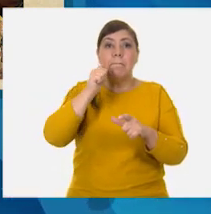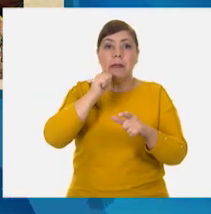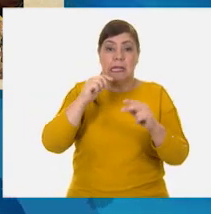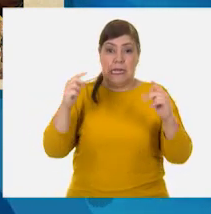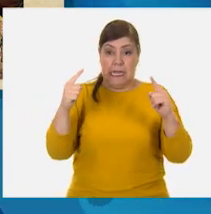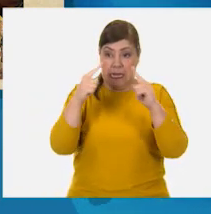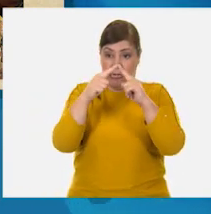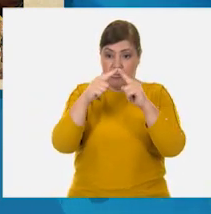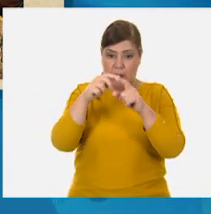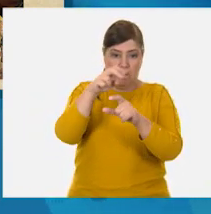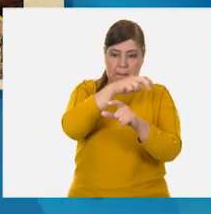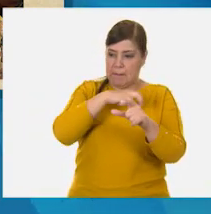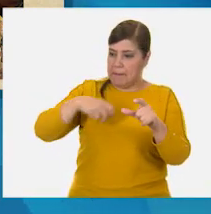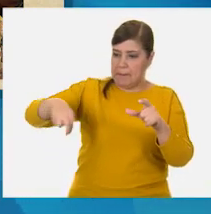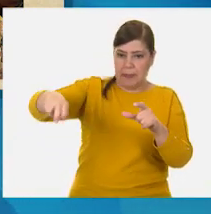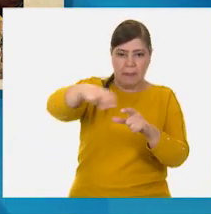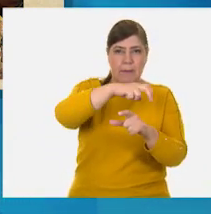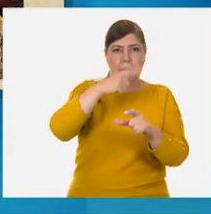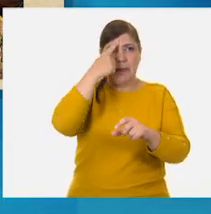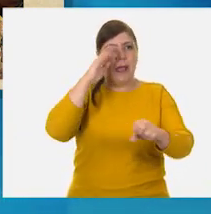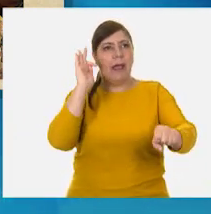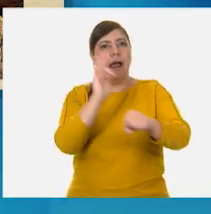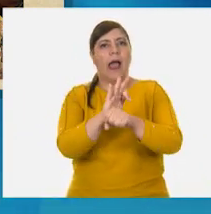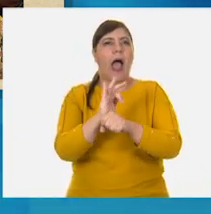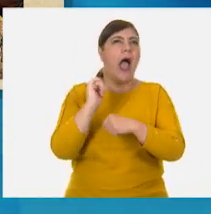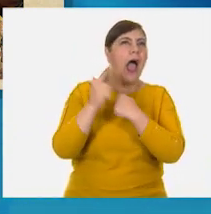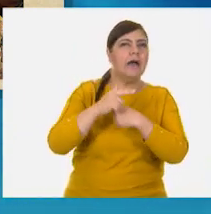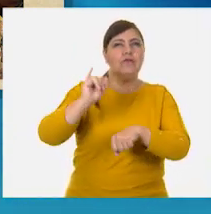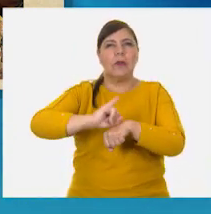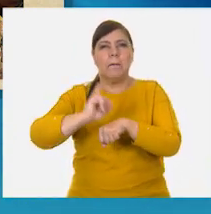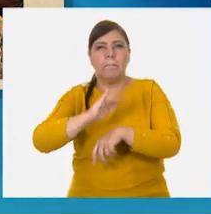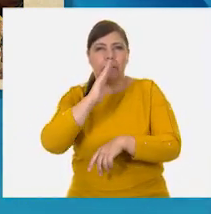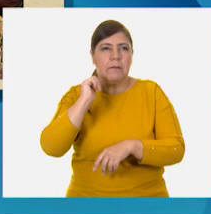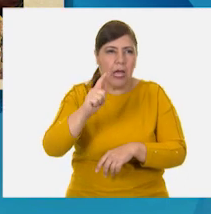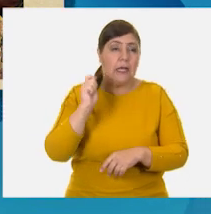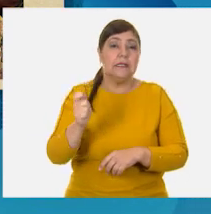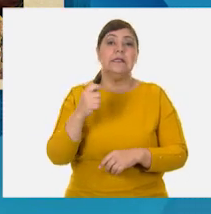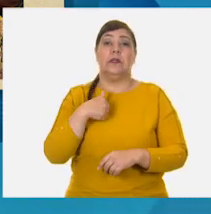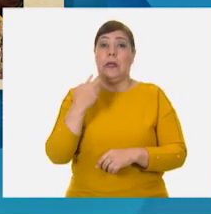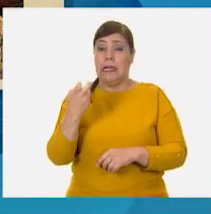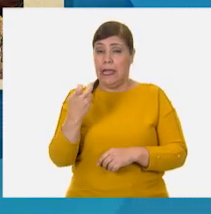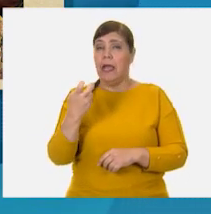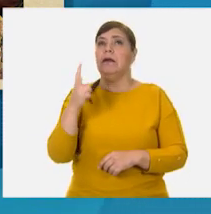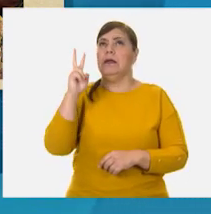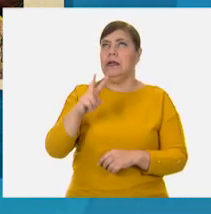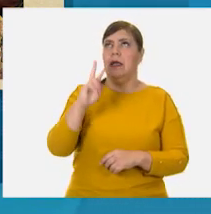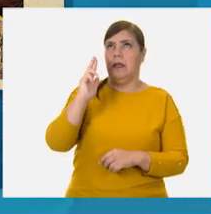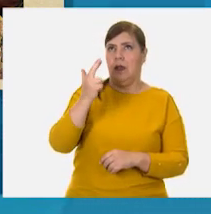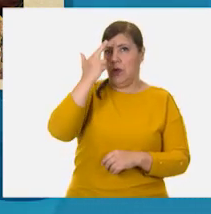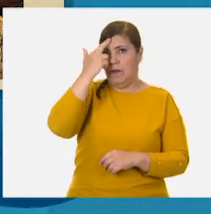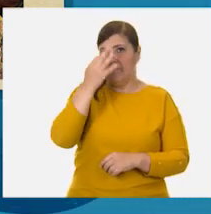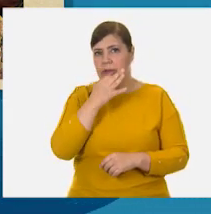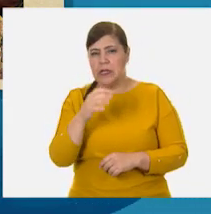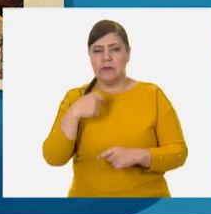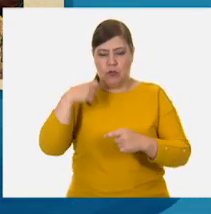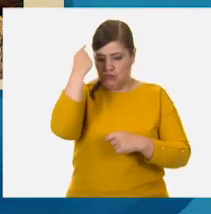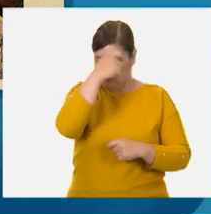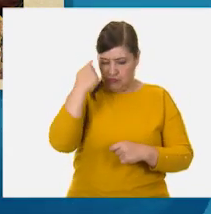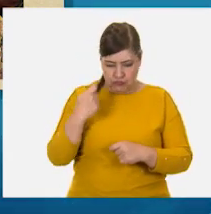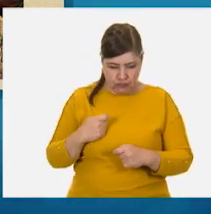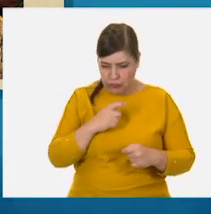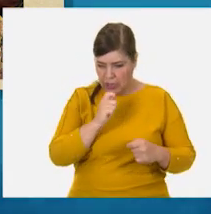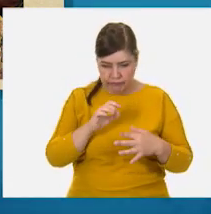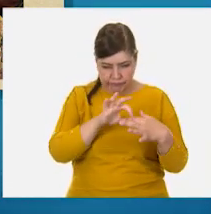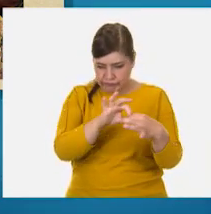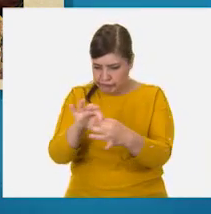para protegerla del mal. A mí me gusta mucho esta fecha porque es de mucha alegría y unión. Nos pintamos el cuerpo y